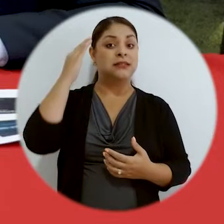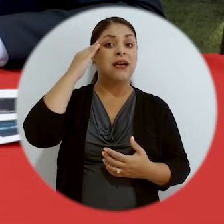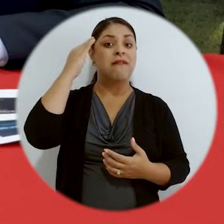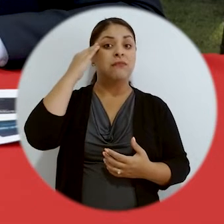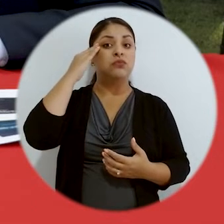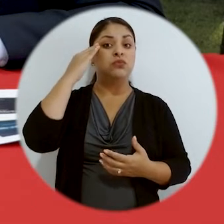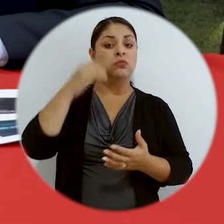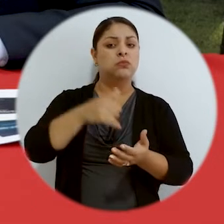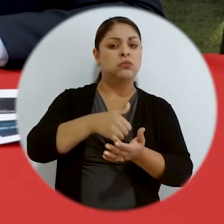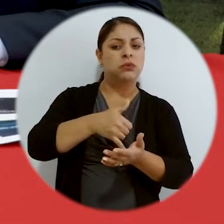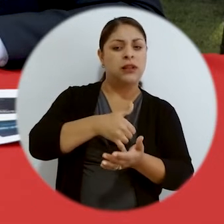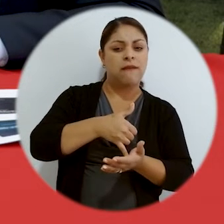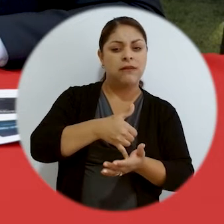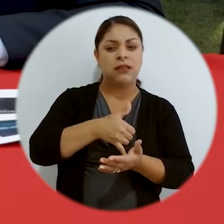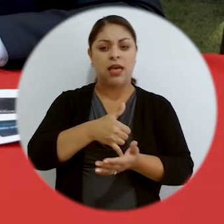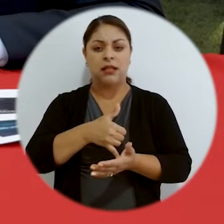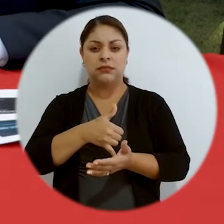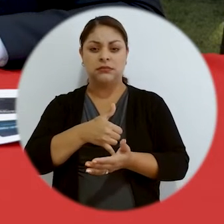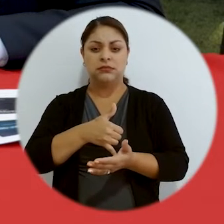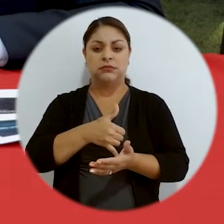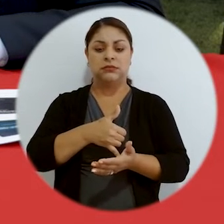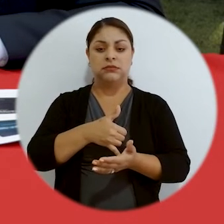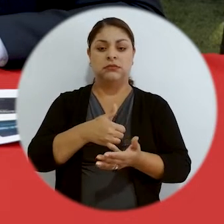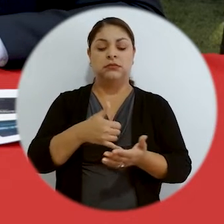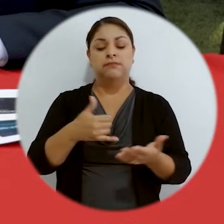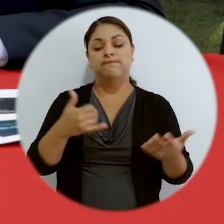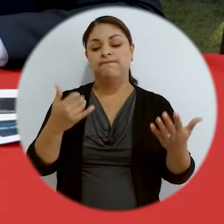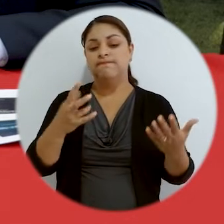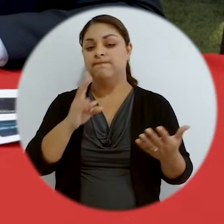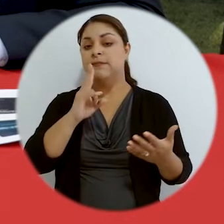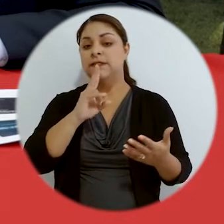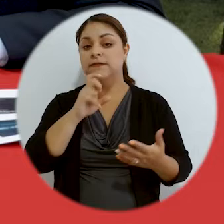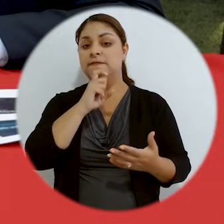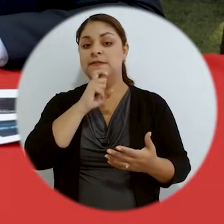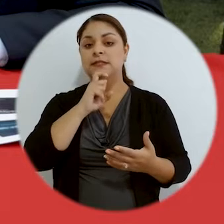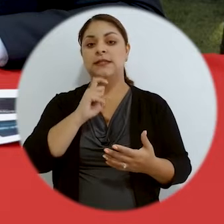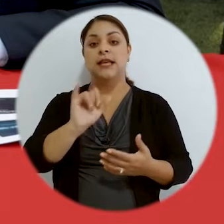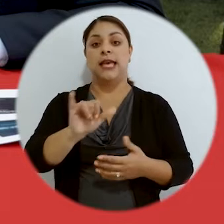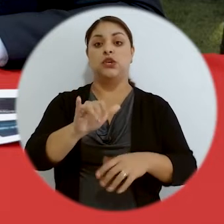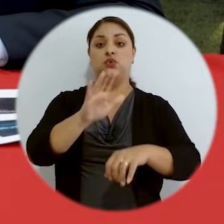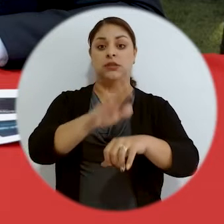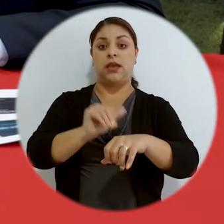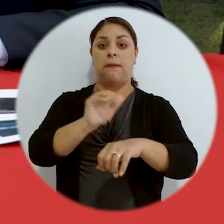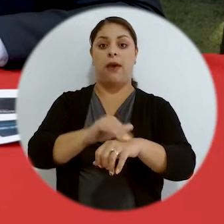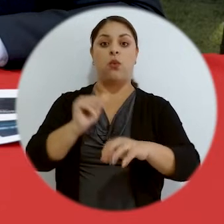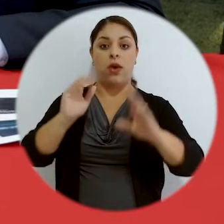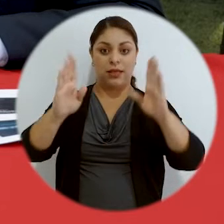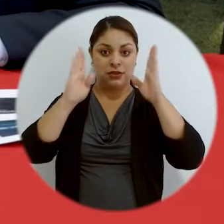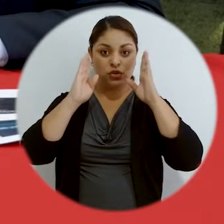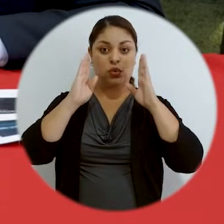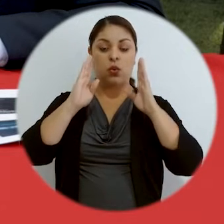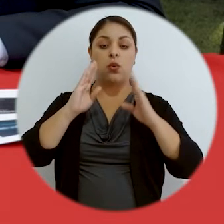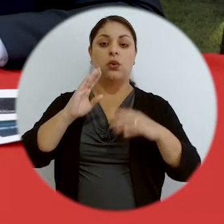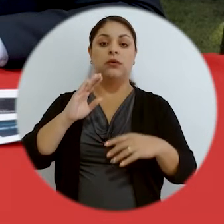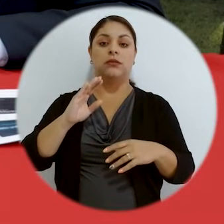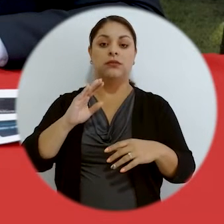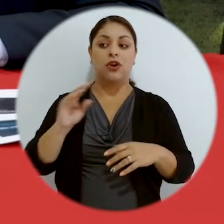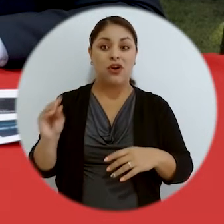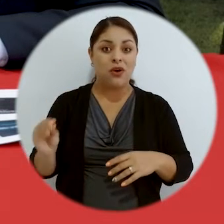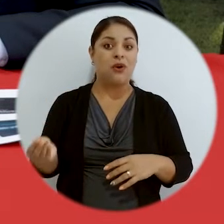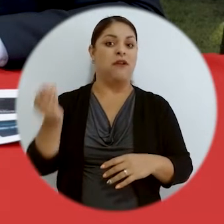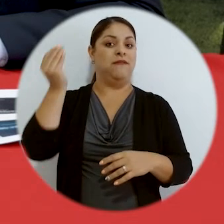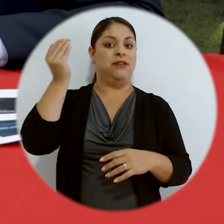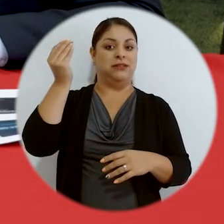la situación de vulnerabilidad de la sociedad es mayor, así que yo creo que esto es un llamado de atención para todos los muchachos y muchachas